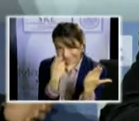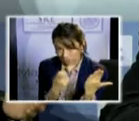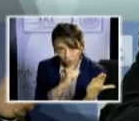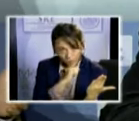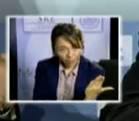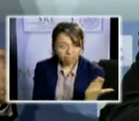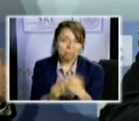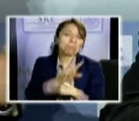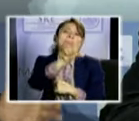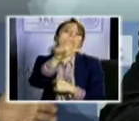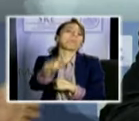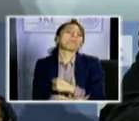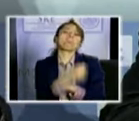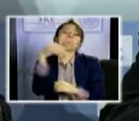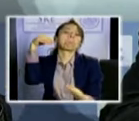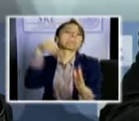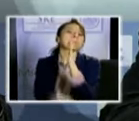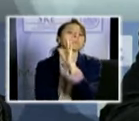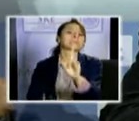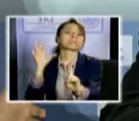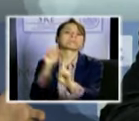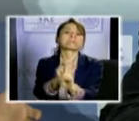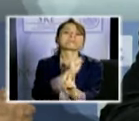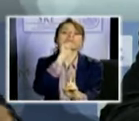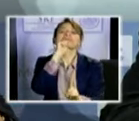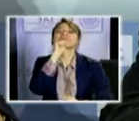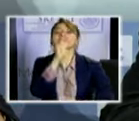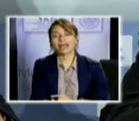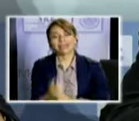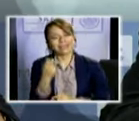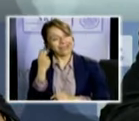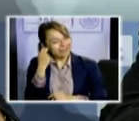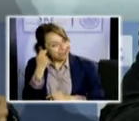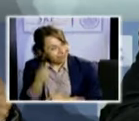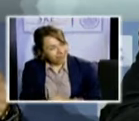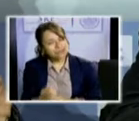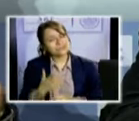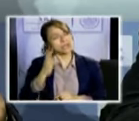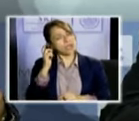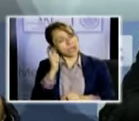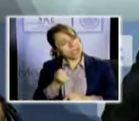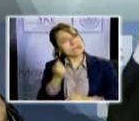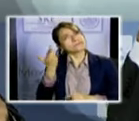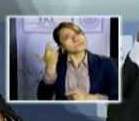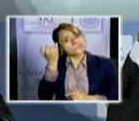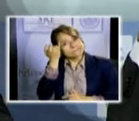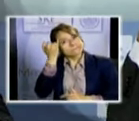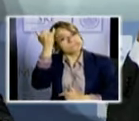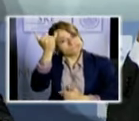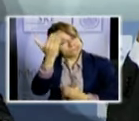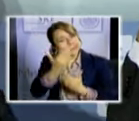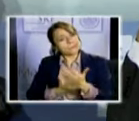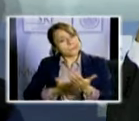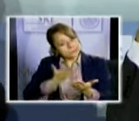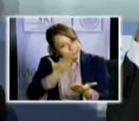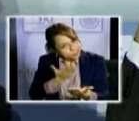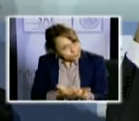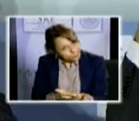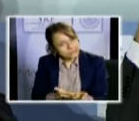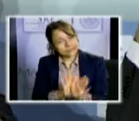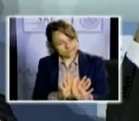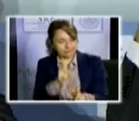entonces principios, planteamientos que yo creo que en sí mismos son muy ricos. Si pudiera hacer